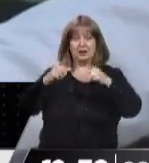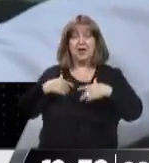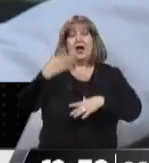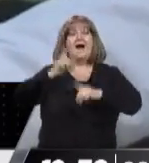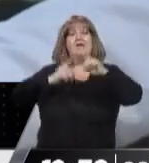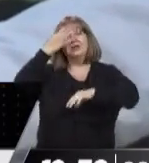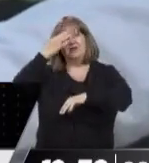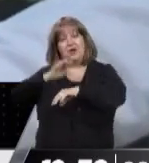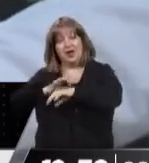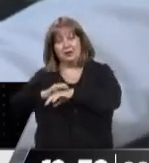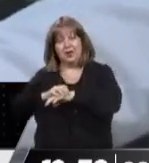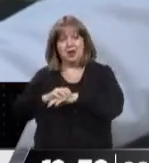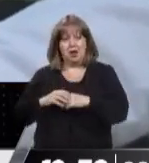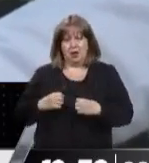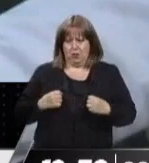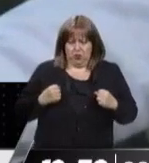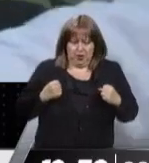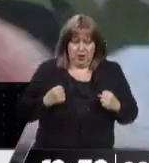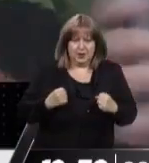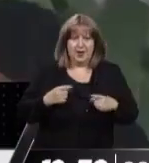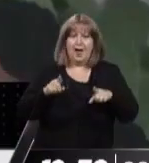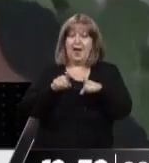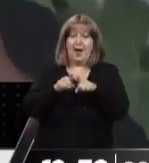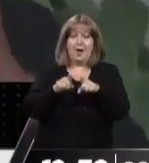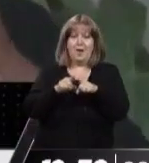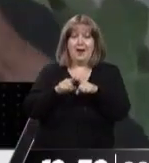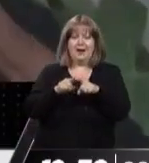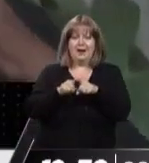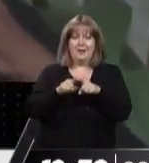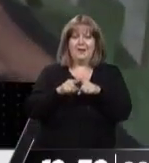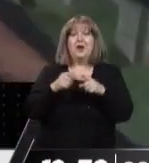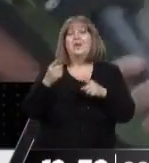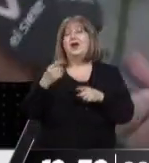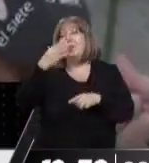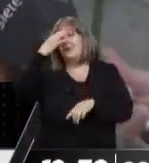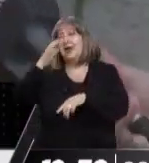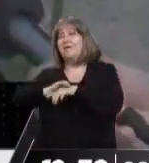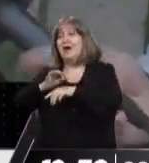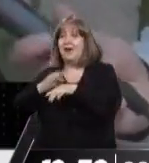se enferma, cuando se siente mal. Ella... ¿Cuando te enfermas, sí te podés quedar un rato en la cama?